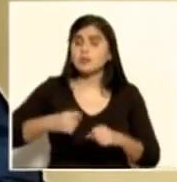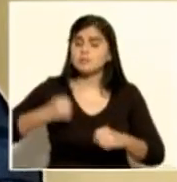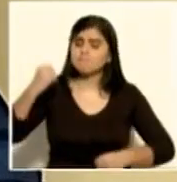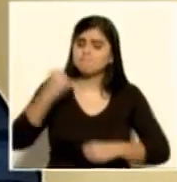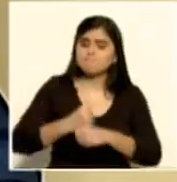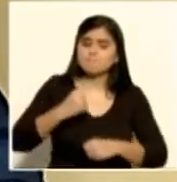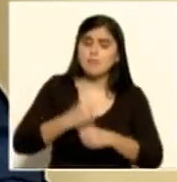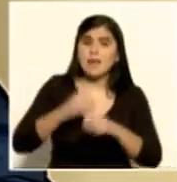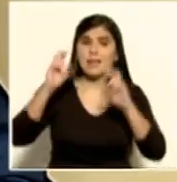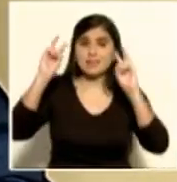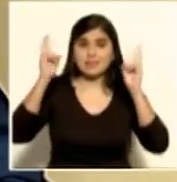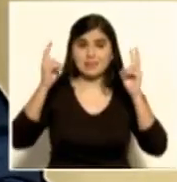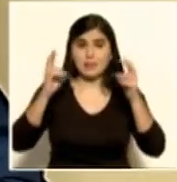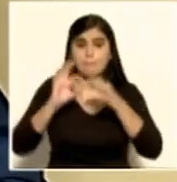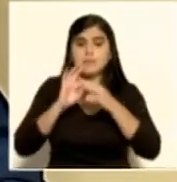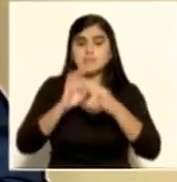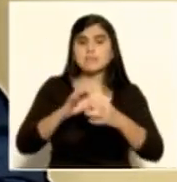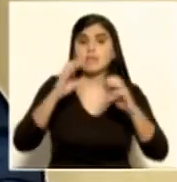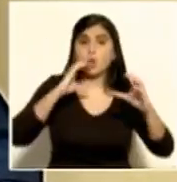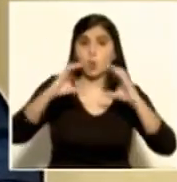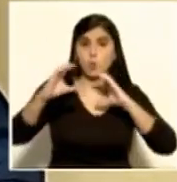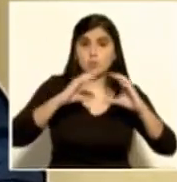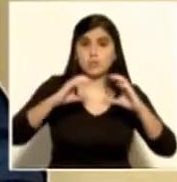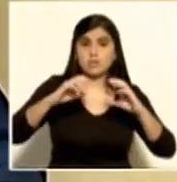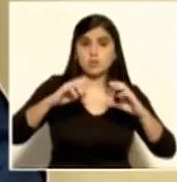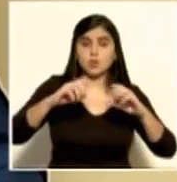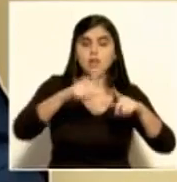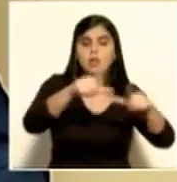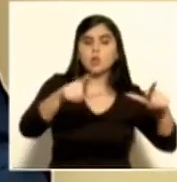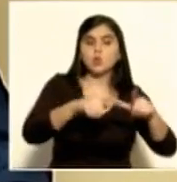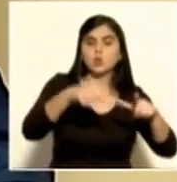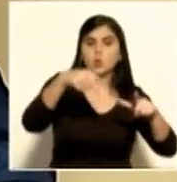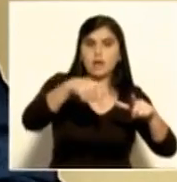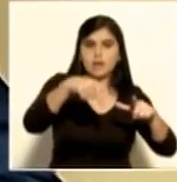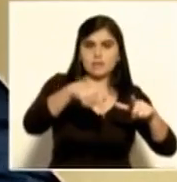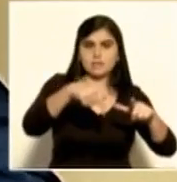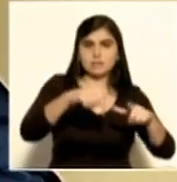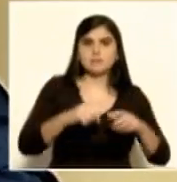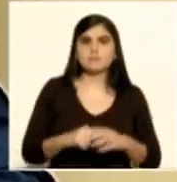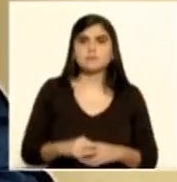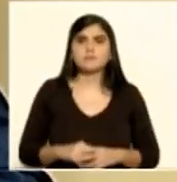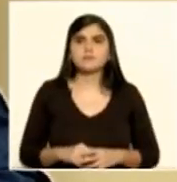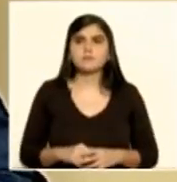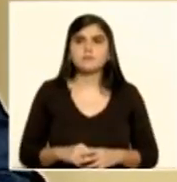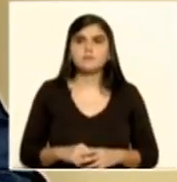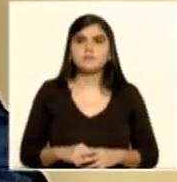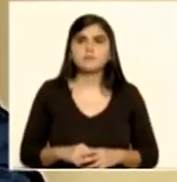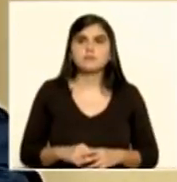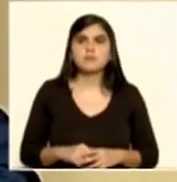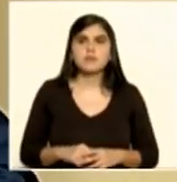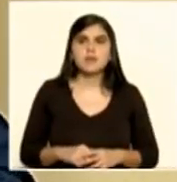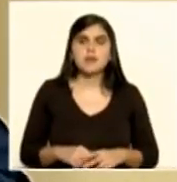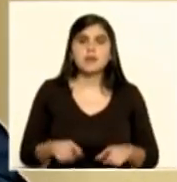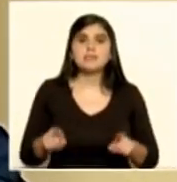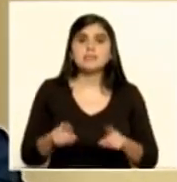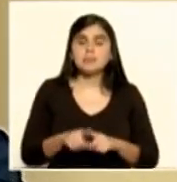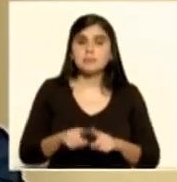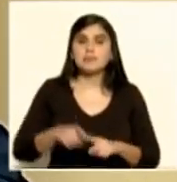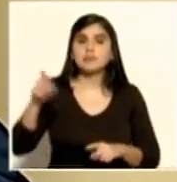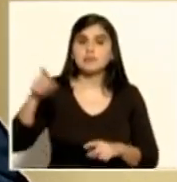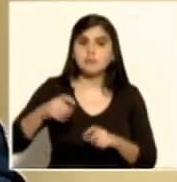comunicación en los niveles locales. Y otra, que también muy fuertemente tenemos que